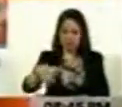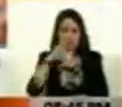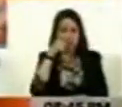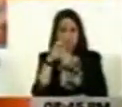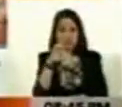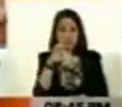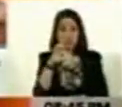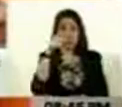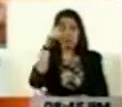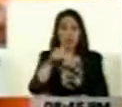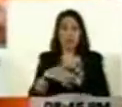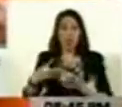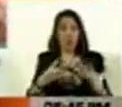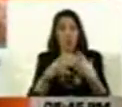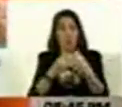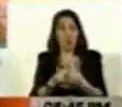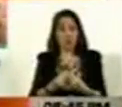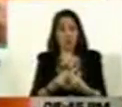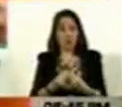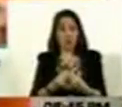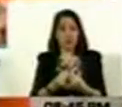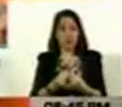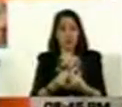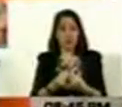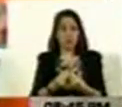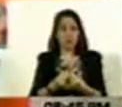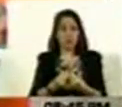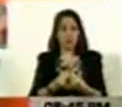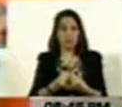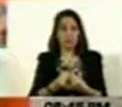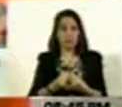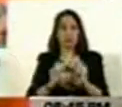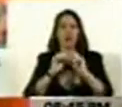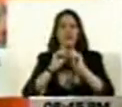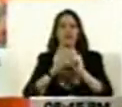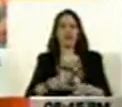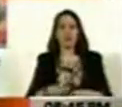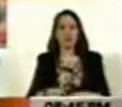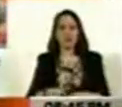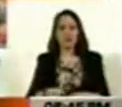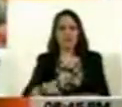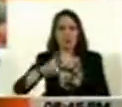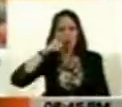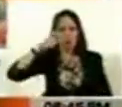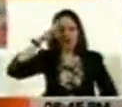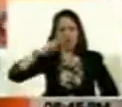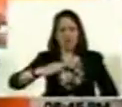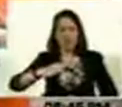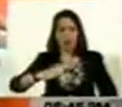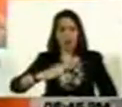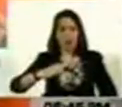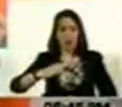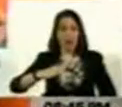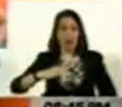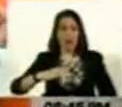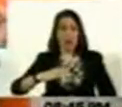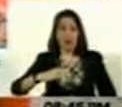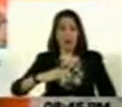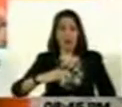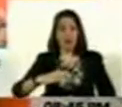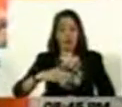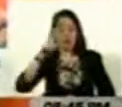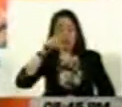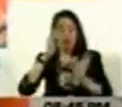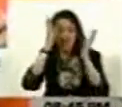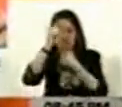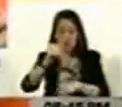también conjunto a nivel de la cabecera de la autopista José Antonio Paz con la alcabala de la Guardia Nacional. Se encuentran equipos de prehospitalario